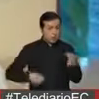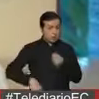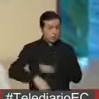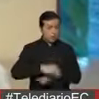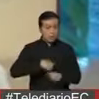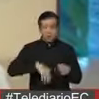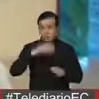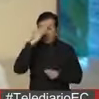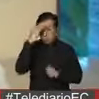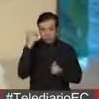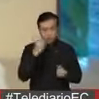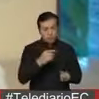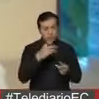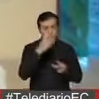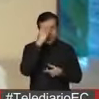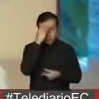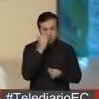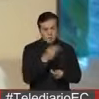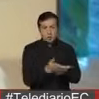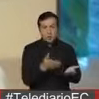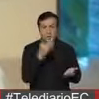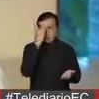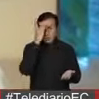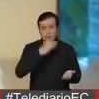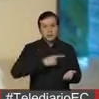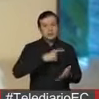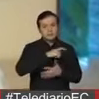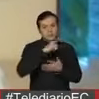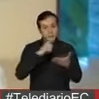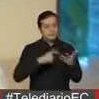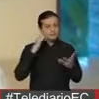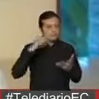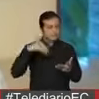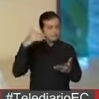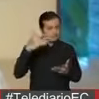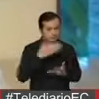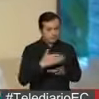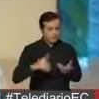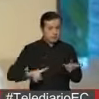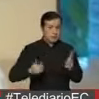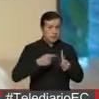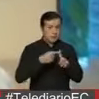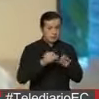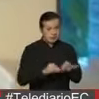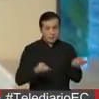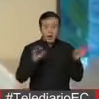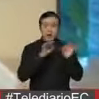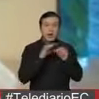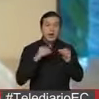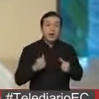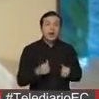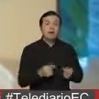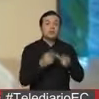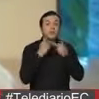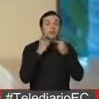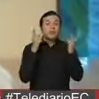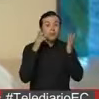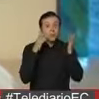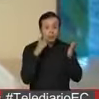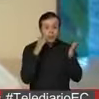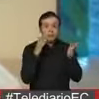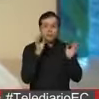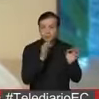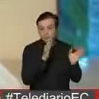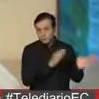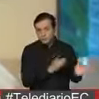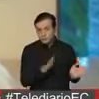en educación de calidad. Entonces, esas son las decisiones que se tienen que hacer de aquí en adelante. Priorización de gasto público para que alcance a lo que